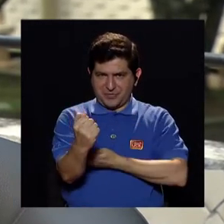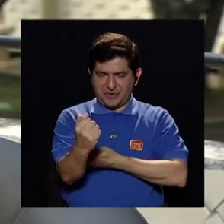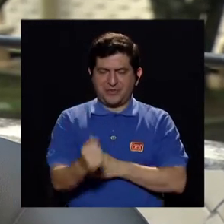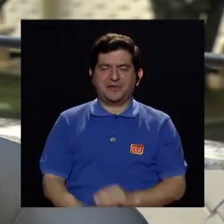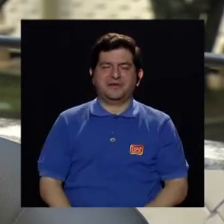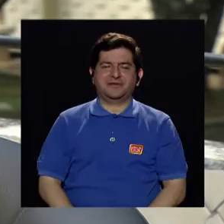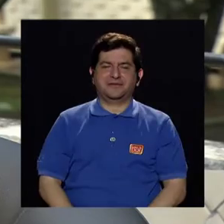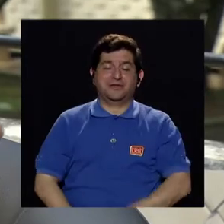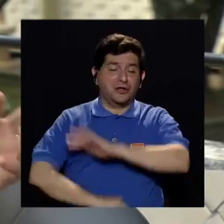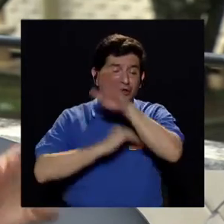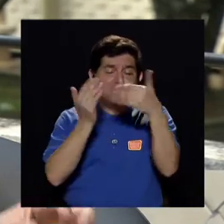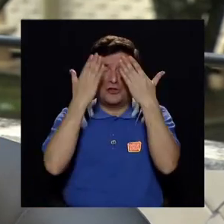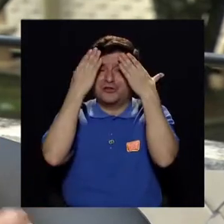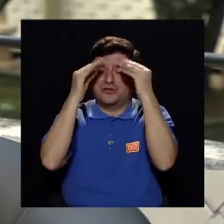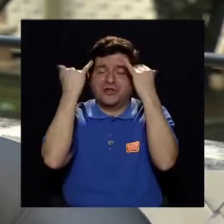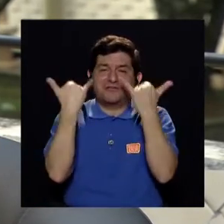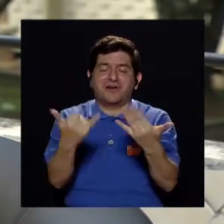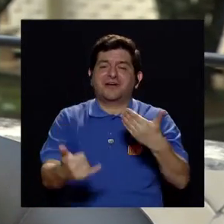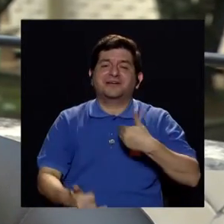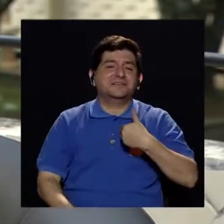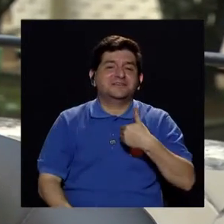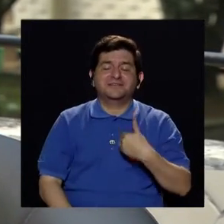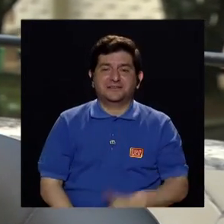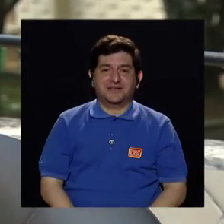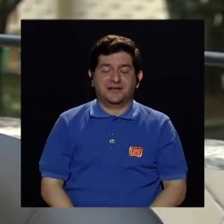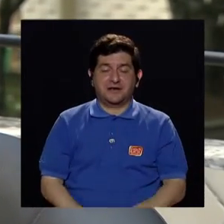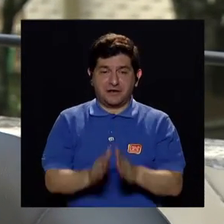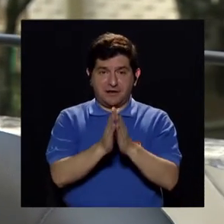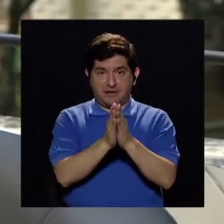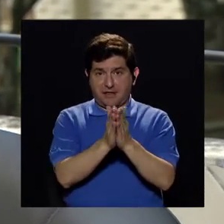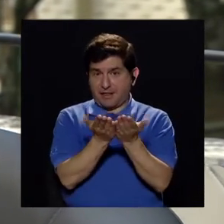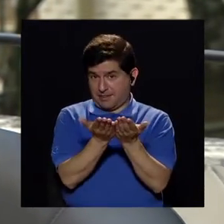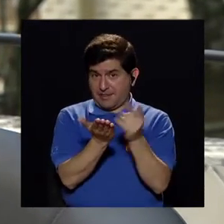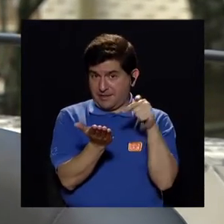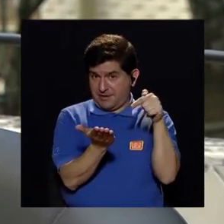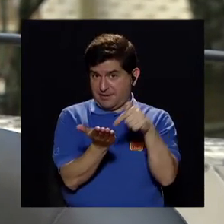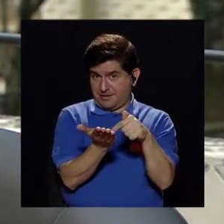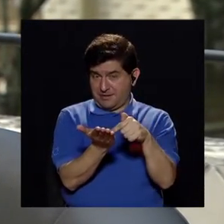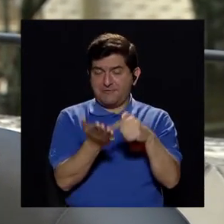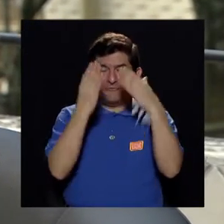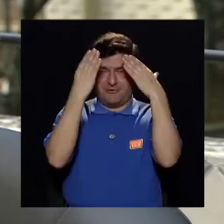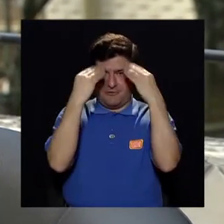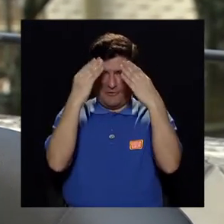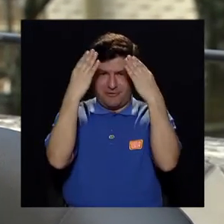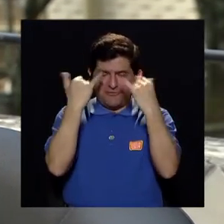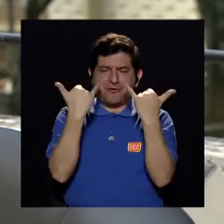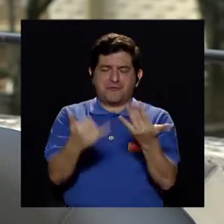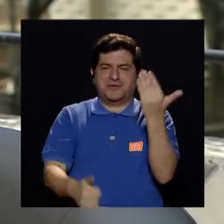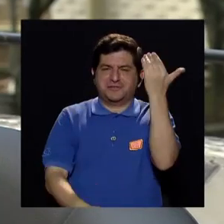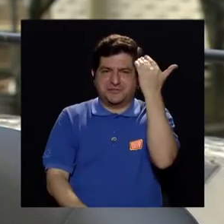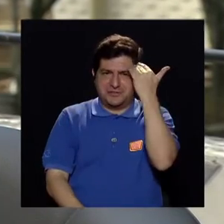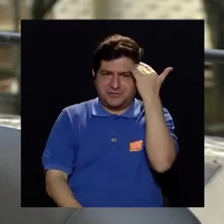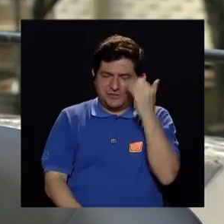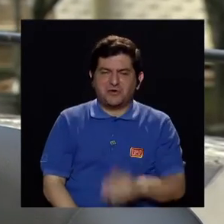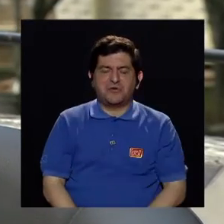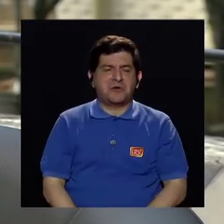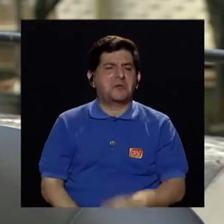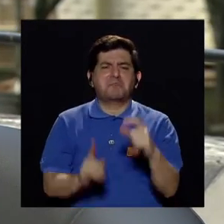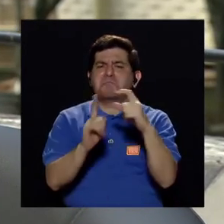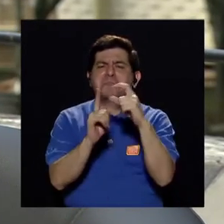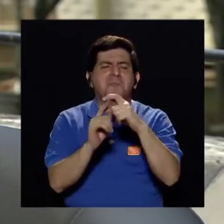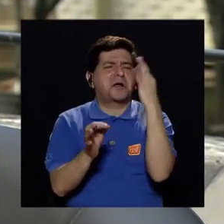me engrandece. Toda esa información ya la tenemos. Entonces, el libro fue una forma de colocar esta información que ya sabemos en